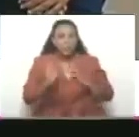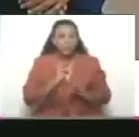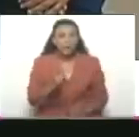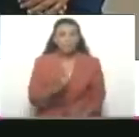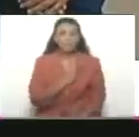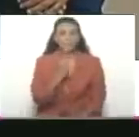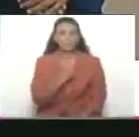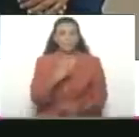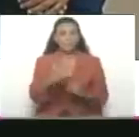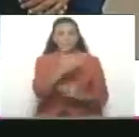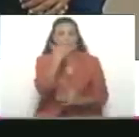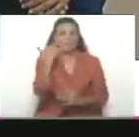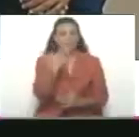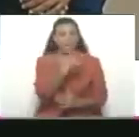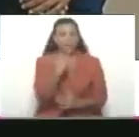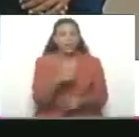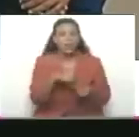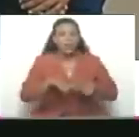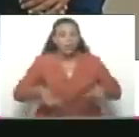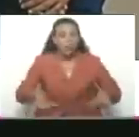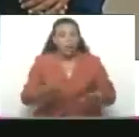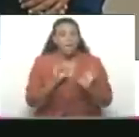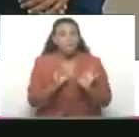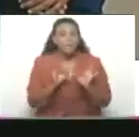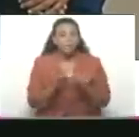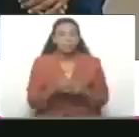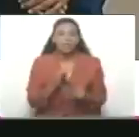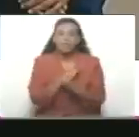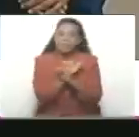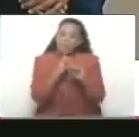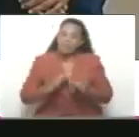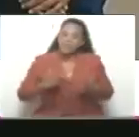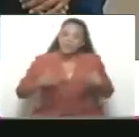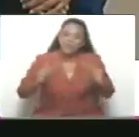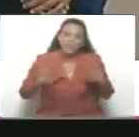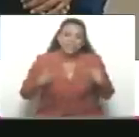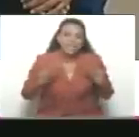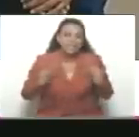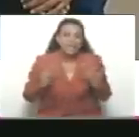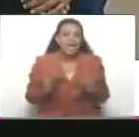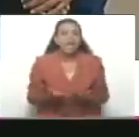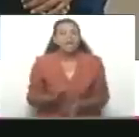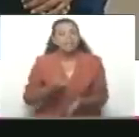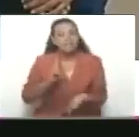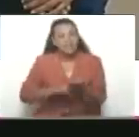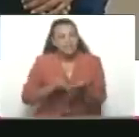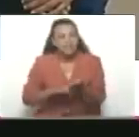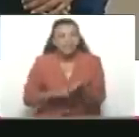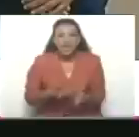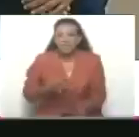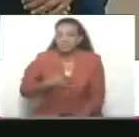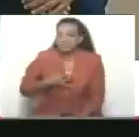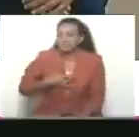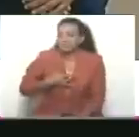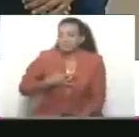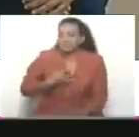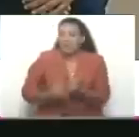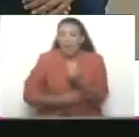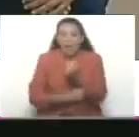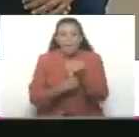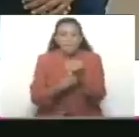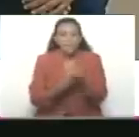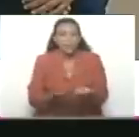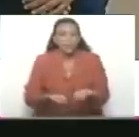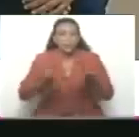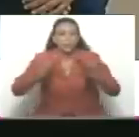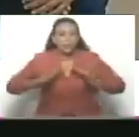habitante de este municipio Santos michelena feliz feliz presidente realmente feliz por todo el el apoyo tan inmenso